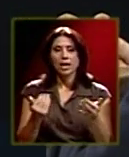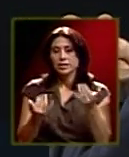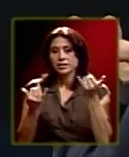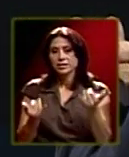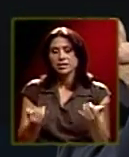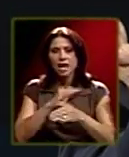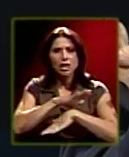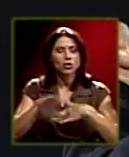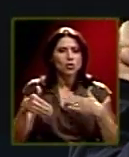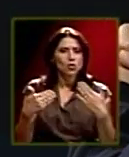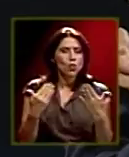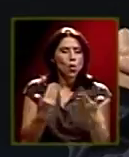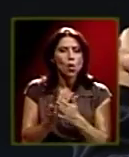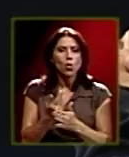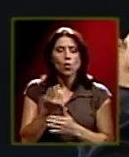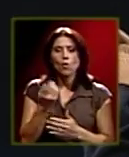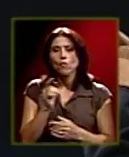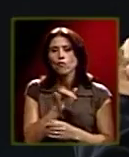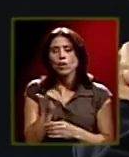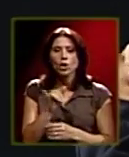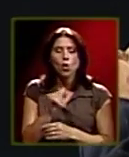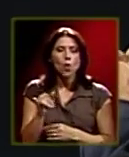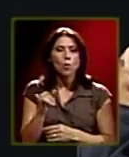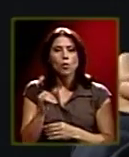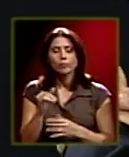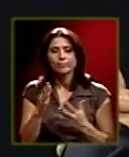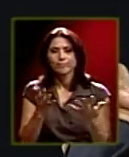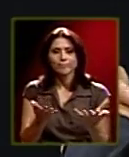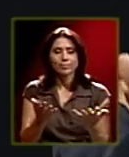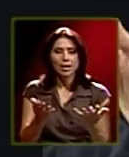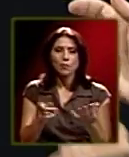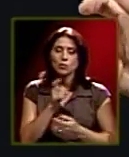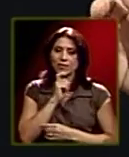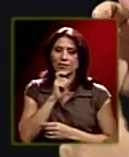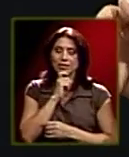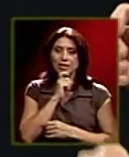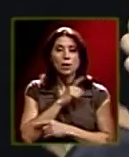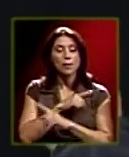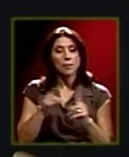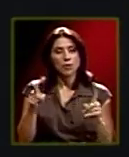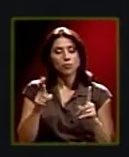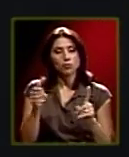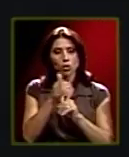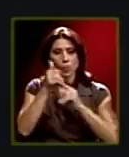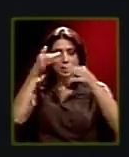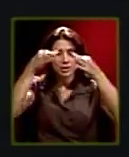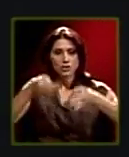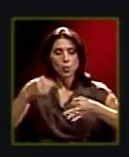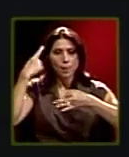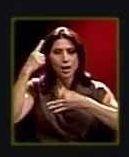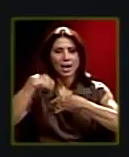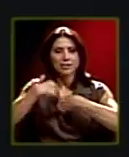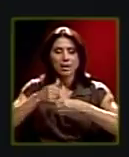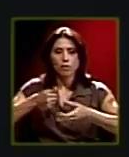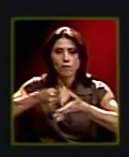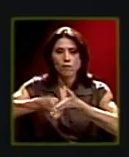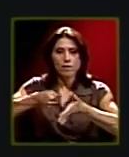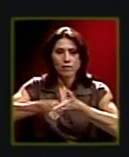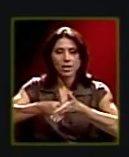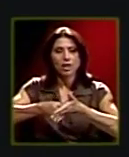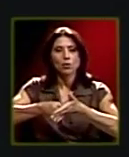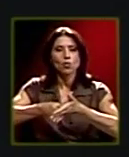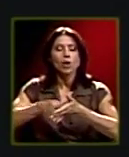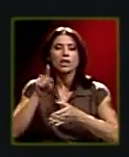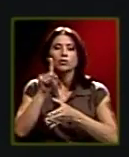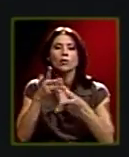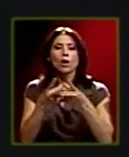volvió todo blanco y negro, y definitivamente la decisión del referendo es una solución que yo